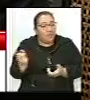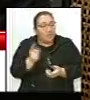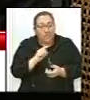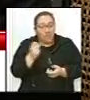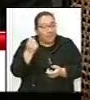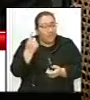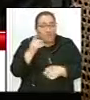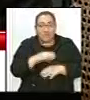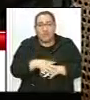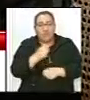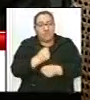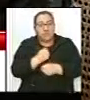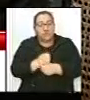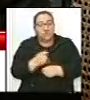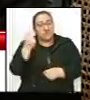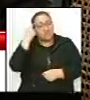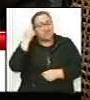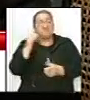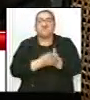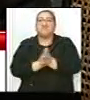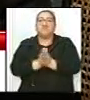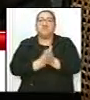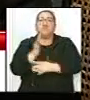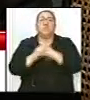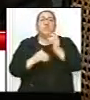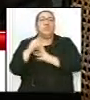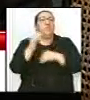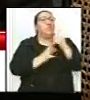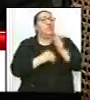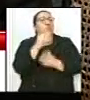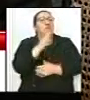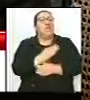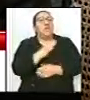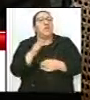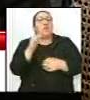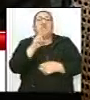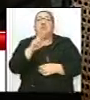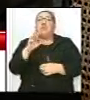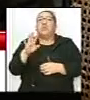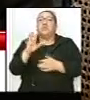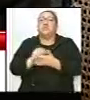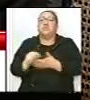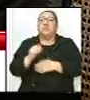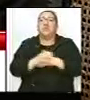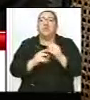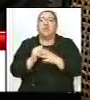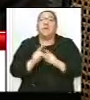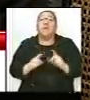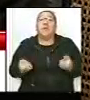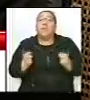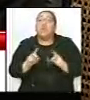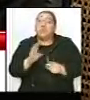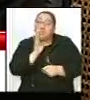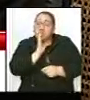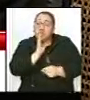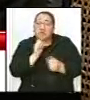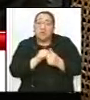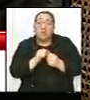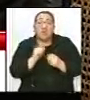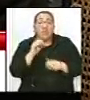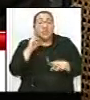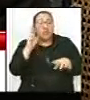este tema. Solo piensan en cemento y fierro, en inaugurar en 3, 4, 5 meses. Pero cuando hablamos de